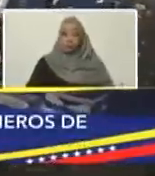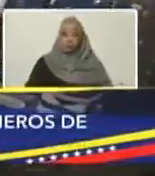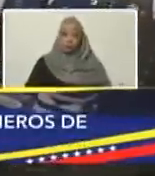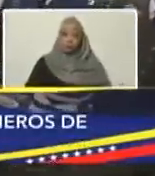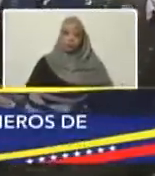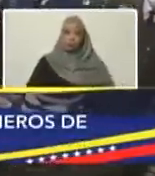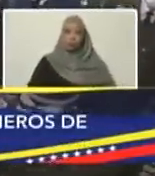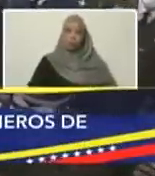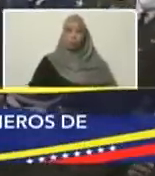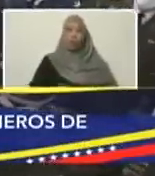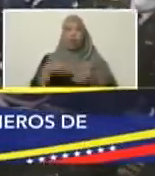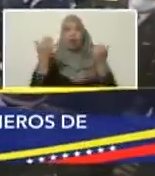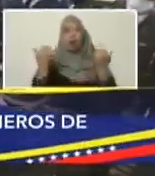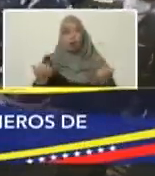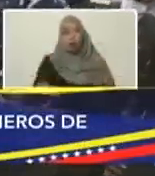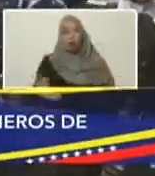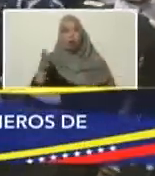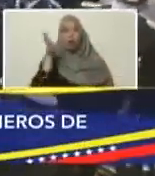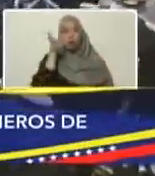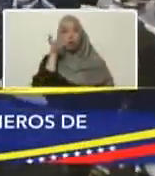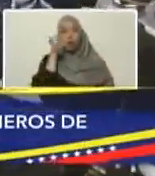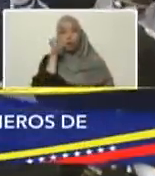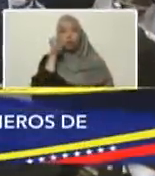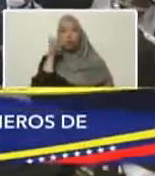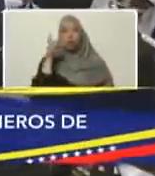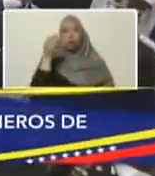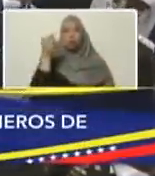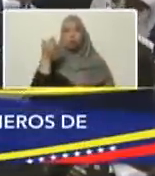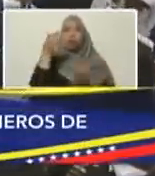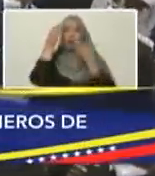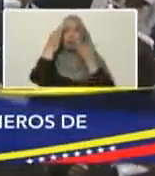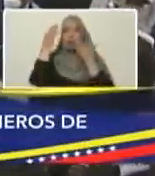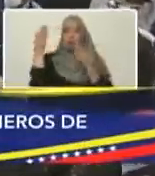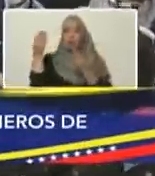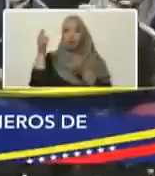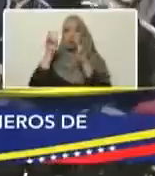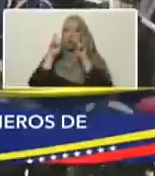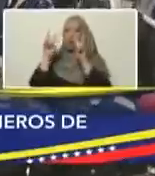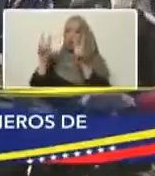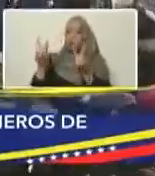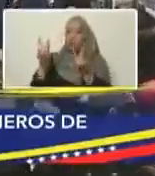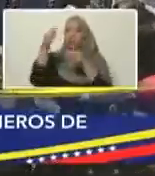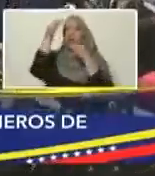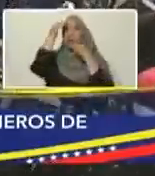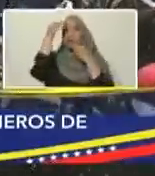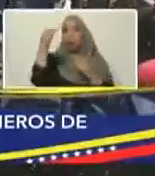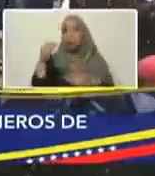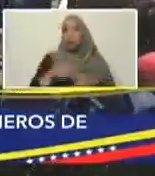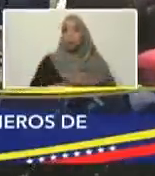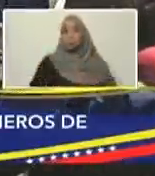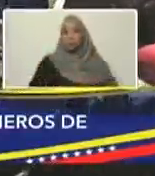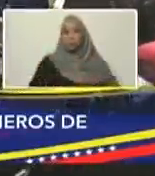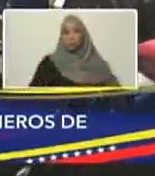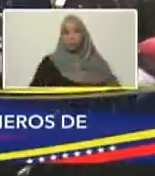Toque de oración. Vista al frente, ¡sa! ¡Ludo!